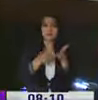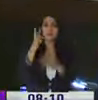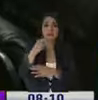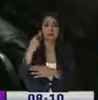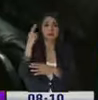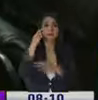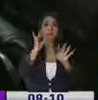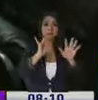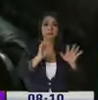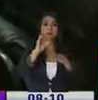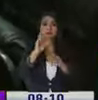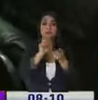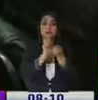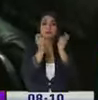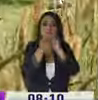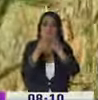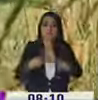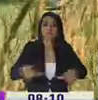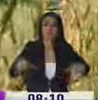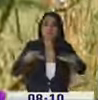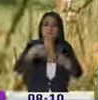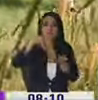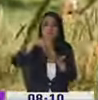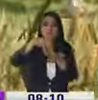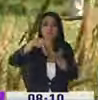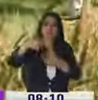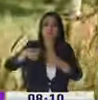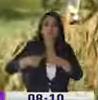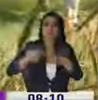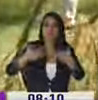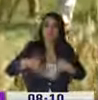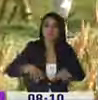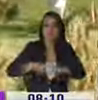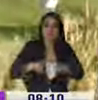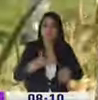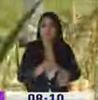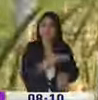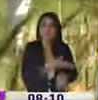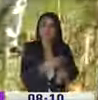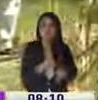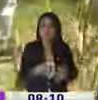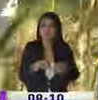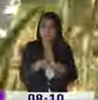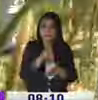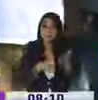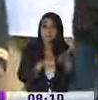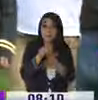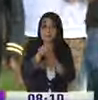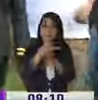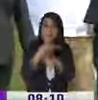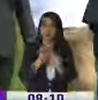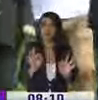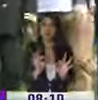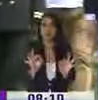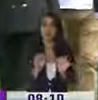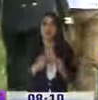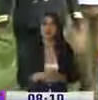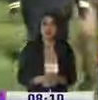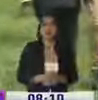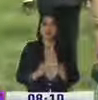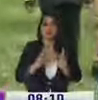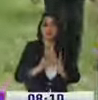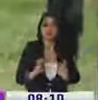73 cambios a la zonificación del Distrito Metropolitano sin la aprobación del Pleno del Consejo. Los avances de